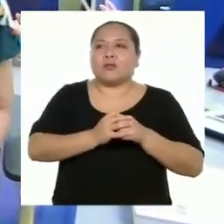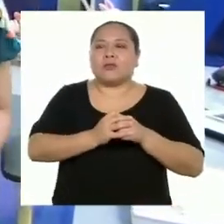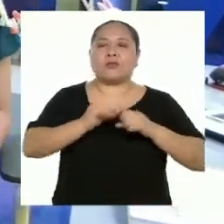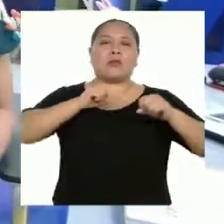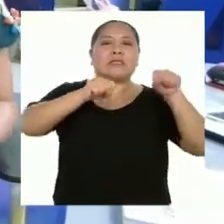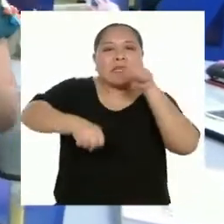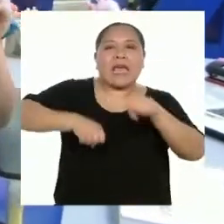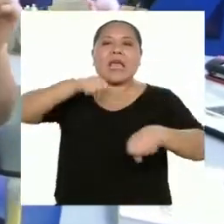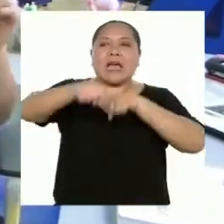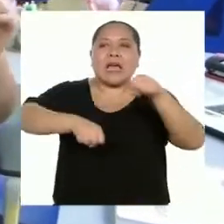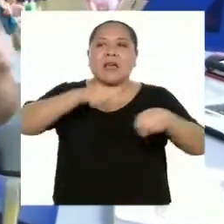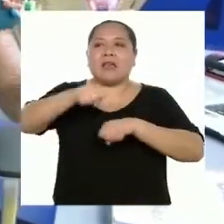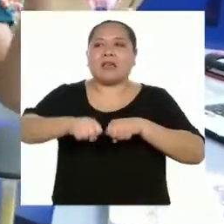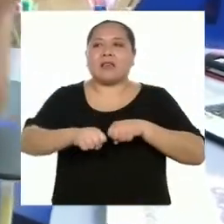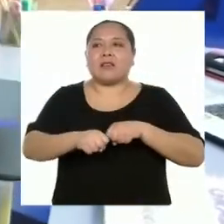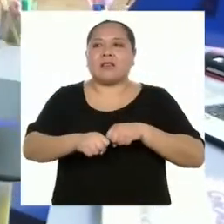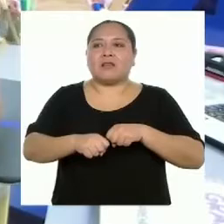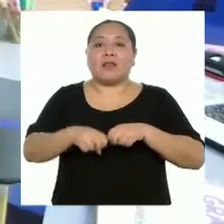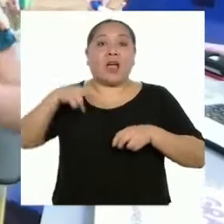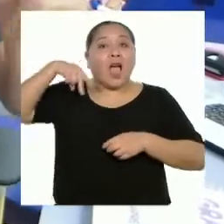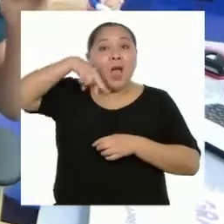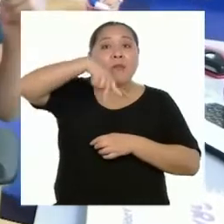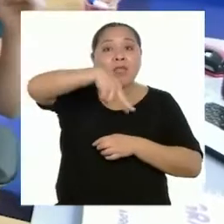ciclismo, caminata,